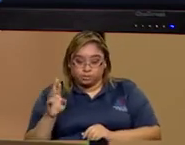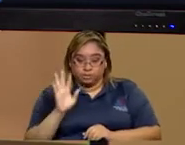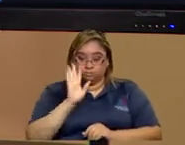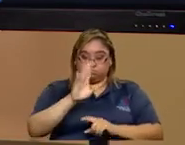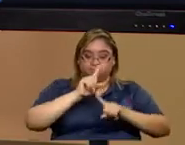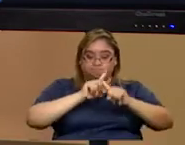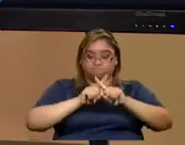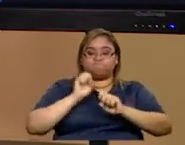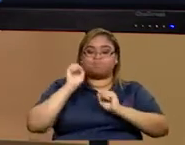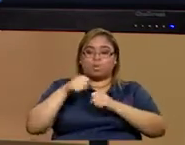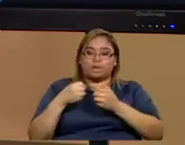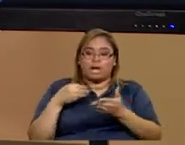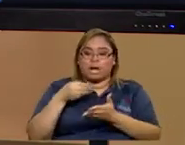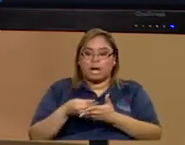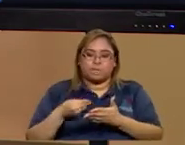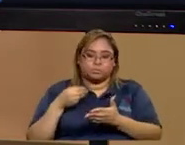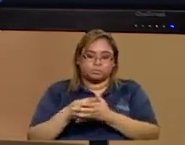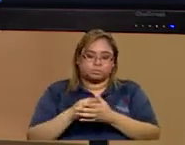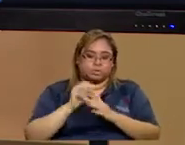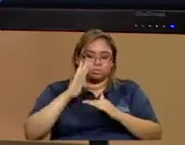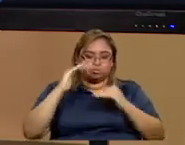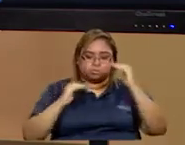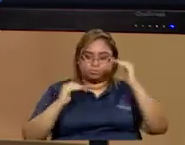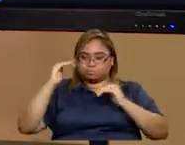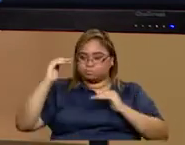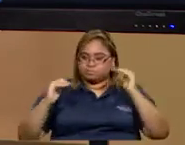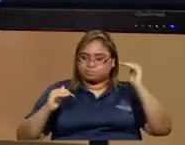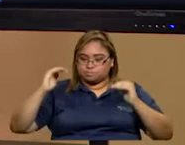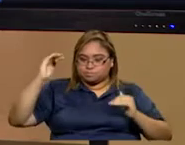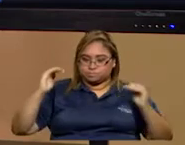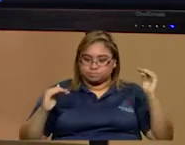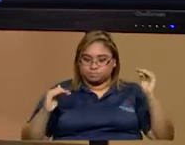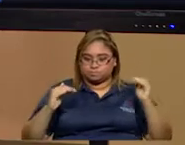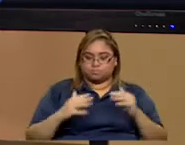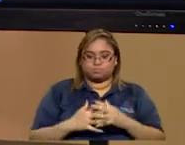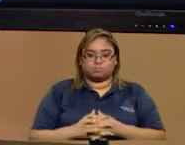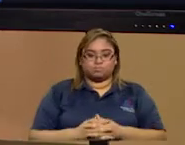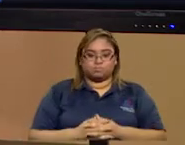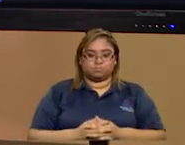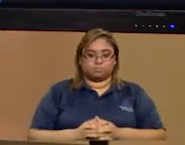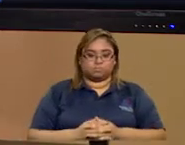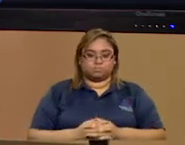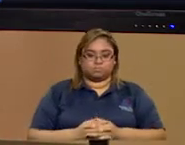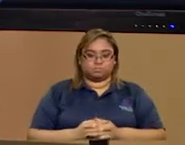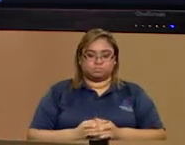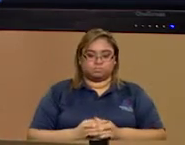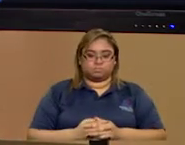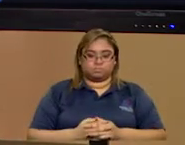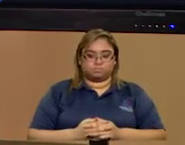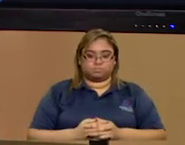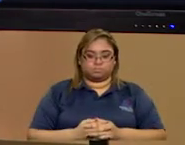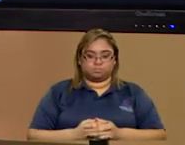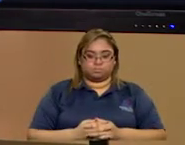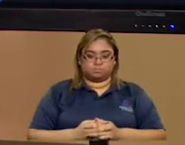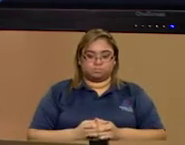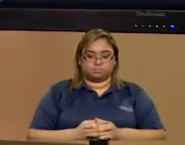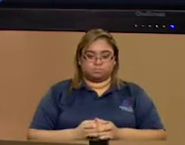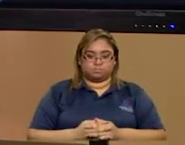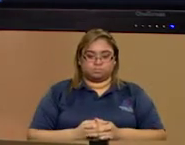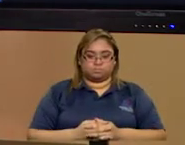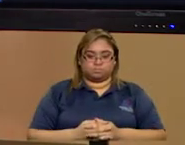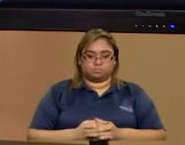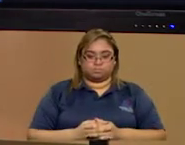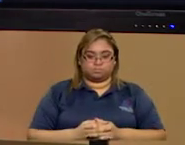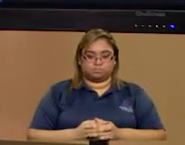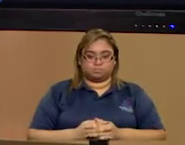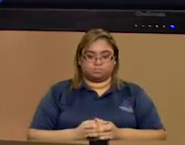esa medición. Pero es sumamente importante esto del código de colores para los